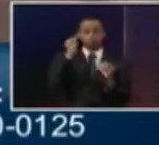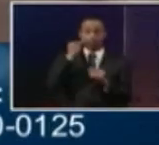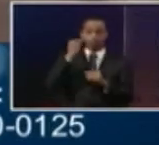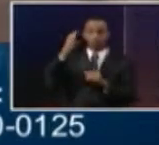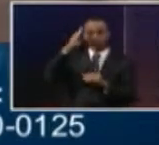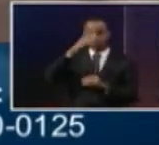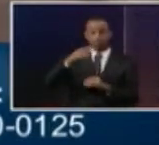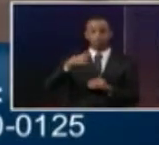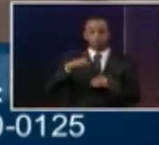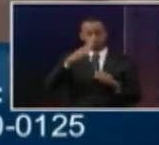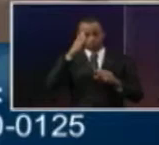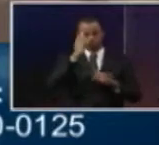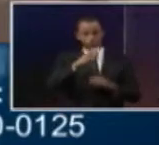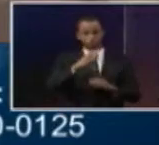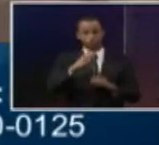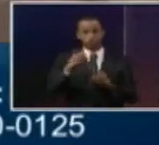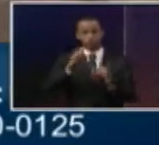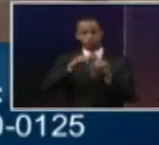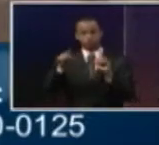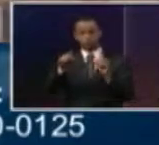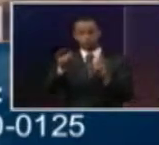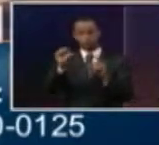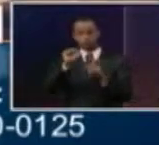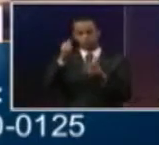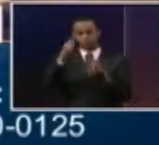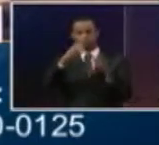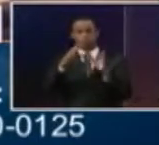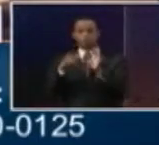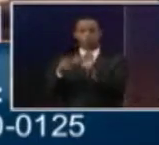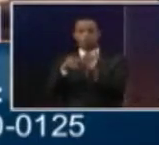lo saludo, o sea, pero de compromiso, nada. Pero